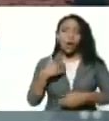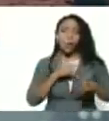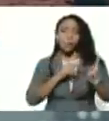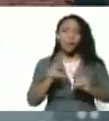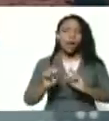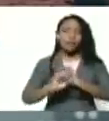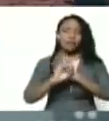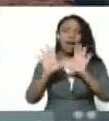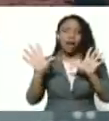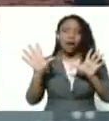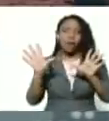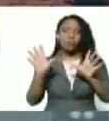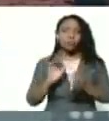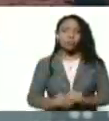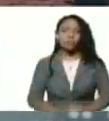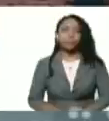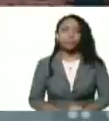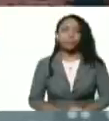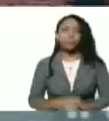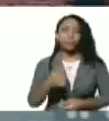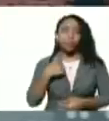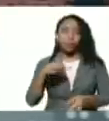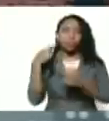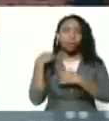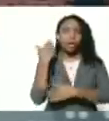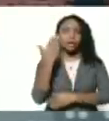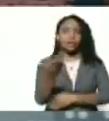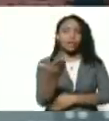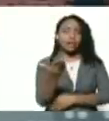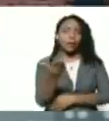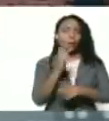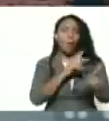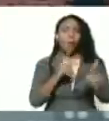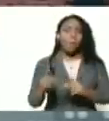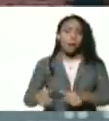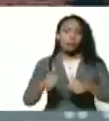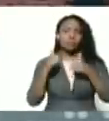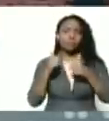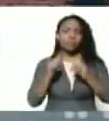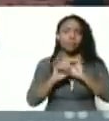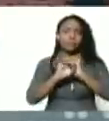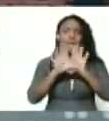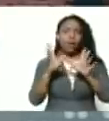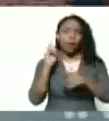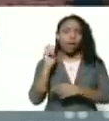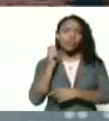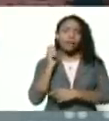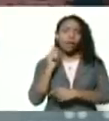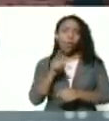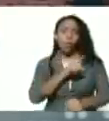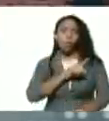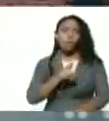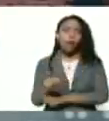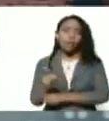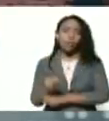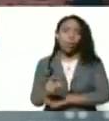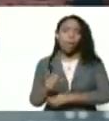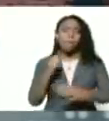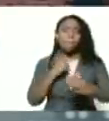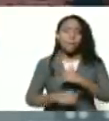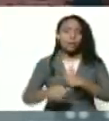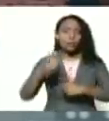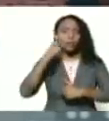claro. Eduardo Piñate, te encargo a ti. Un plan bien claro, con todas las tareas que se están cumpliendo. Parto